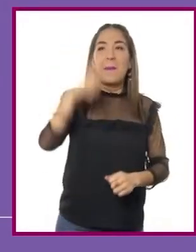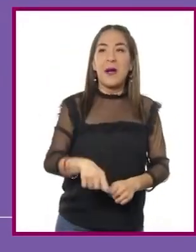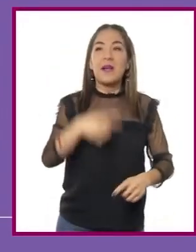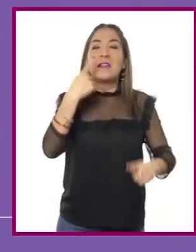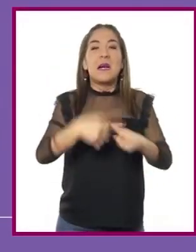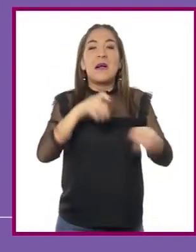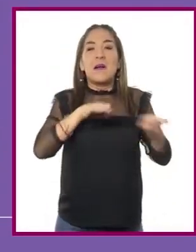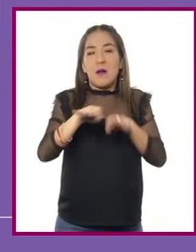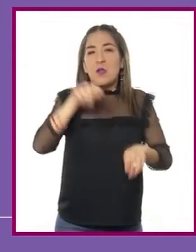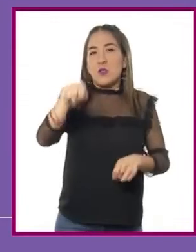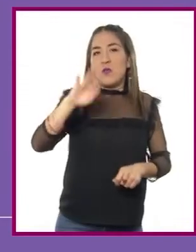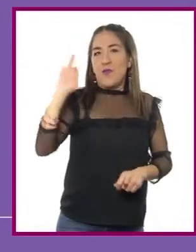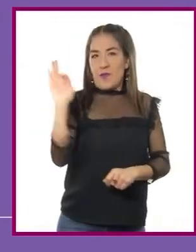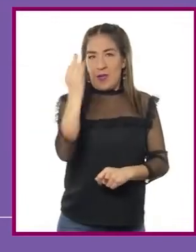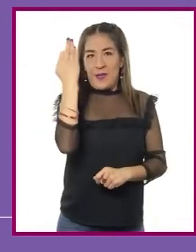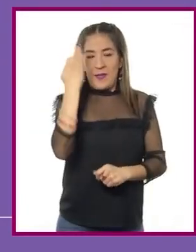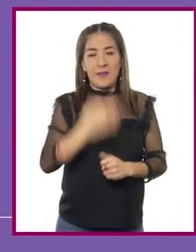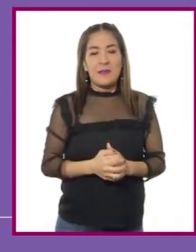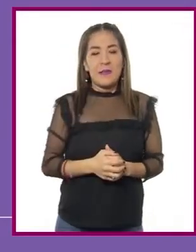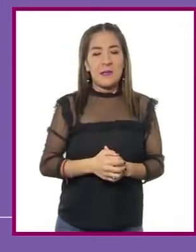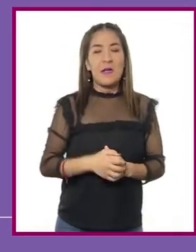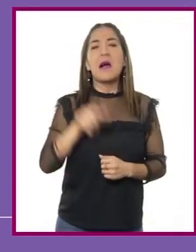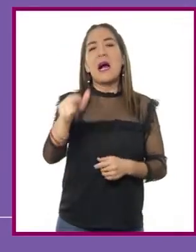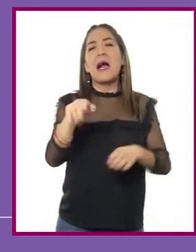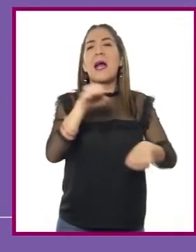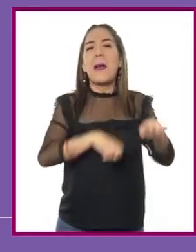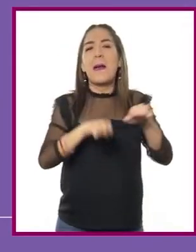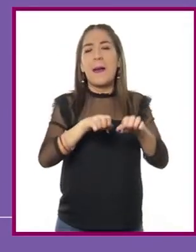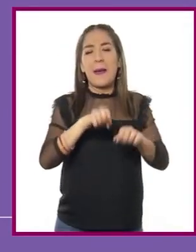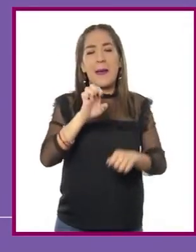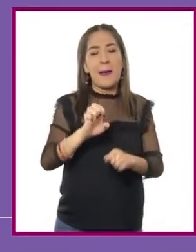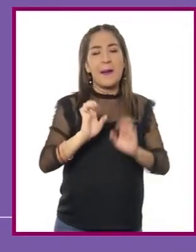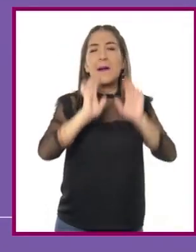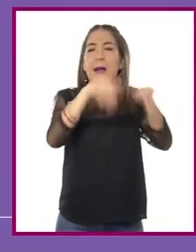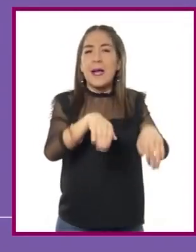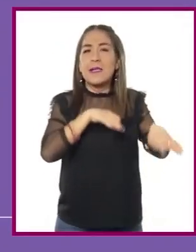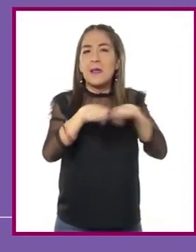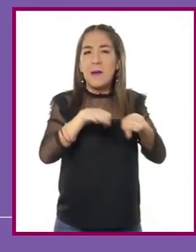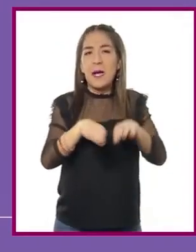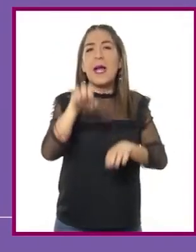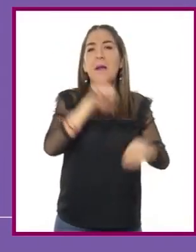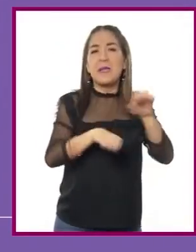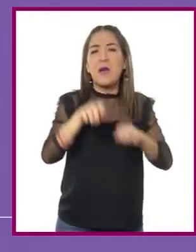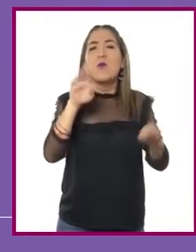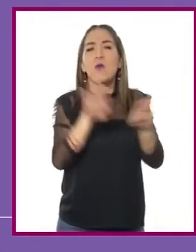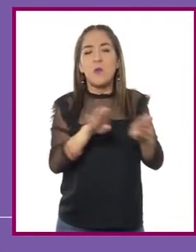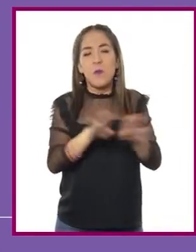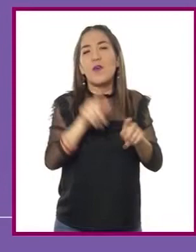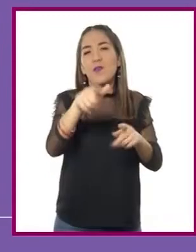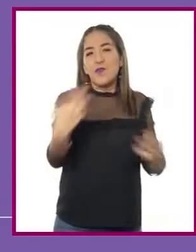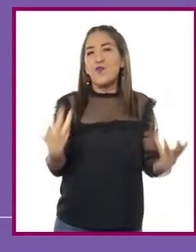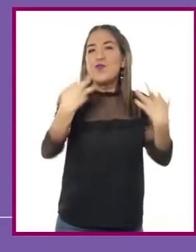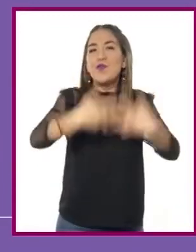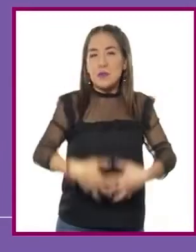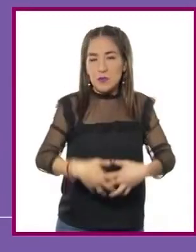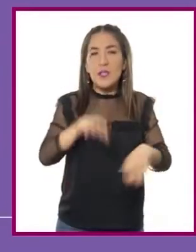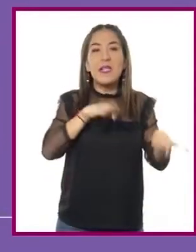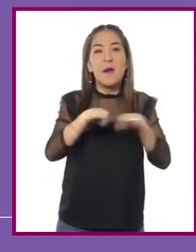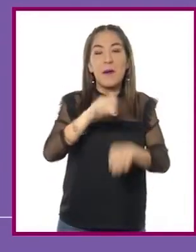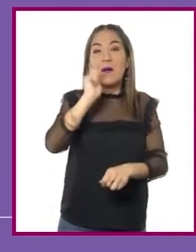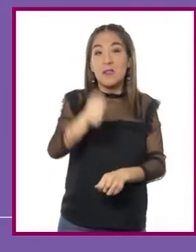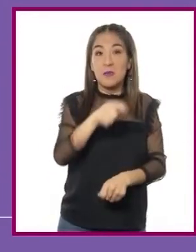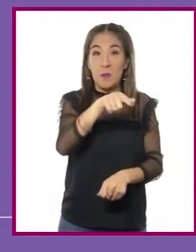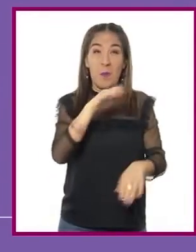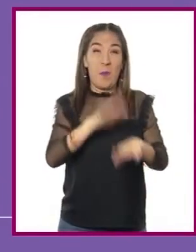en el ámbito federal. Los empleados participan en actividades de apoyo a los funcionarios. Su labor no implica